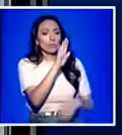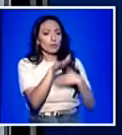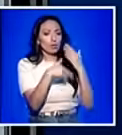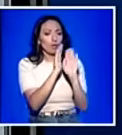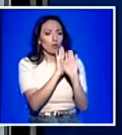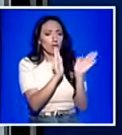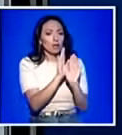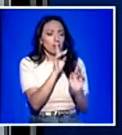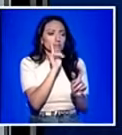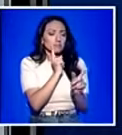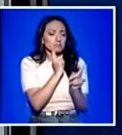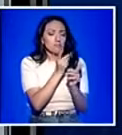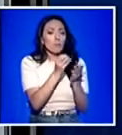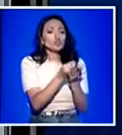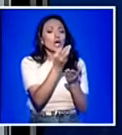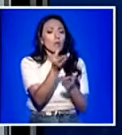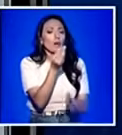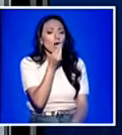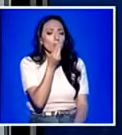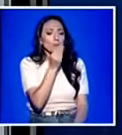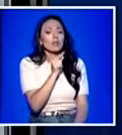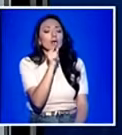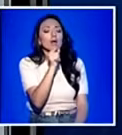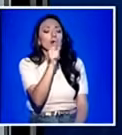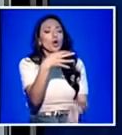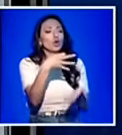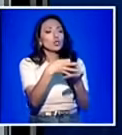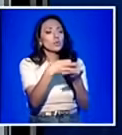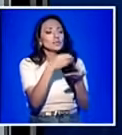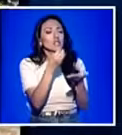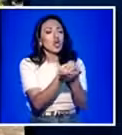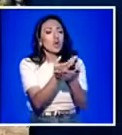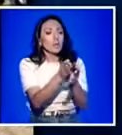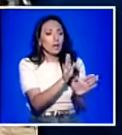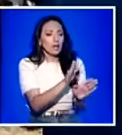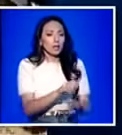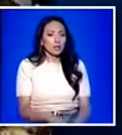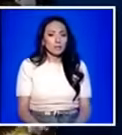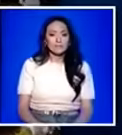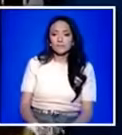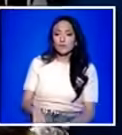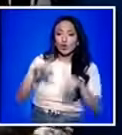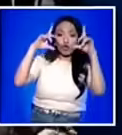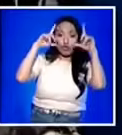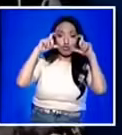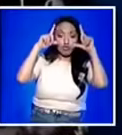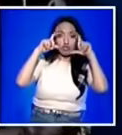comprar las Jaguarlocro. Aquí, llegando al Cotopaxi, venimos a comprar. Jejejeje. Y le manda esta